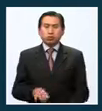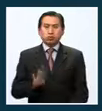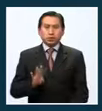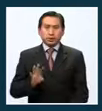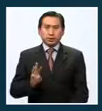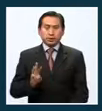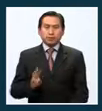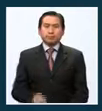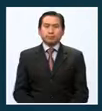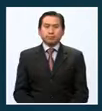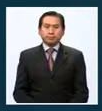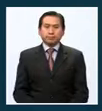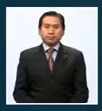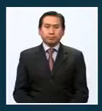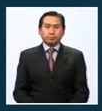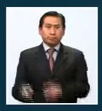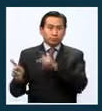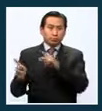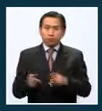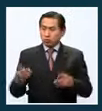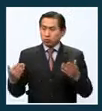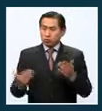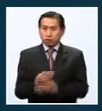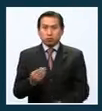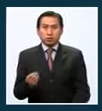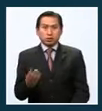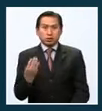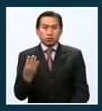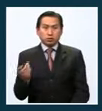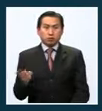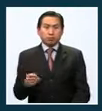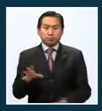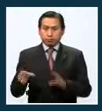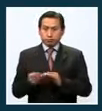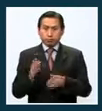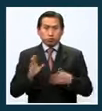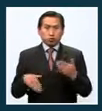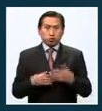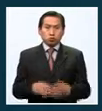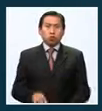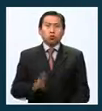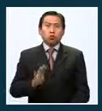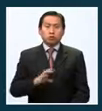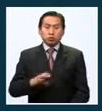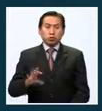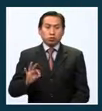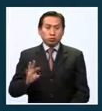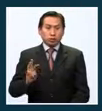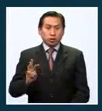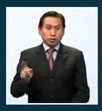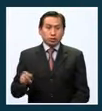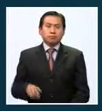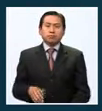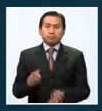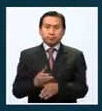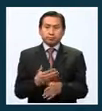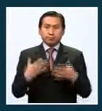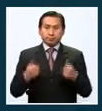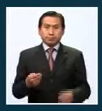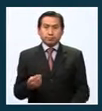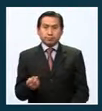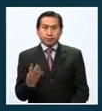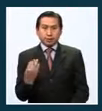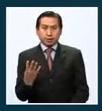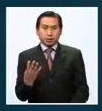decesos 46. Pando, nuevos contagios 14, total 496,